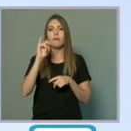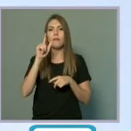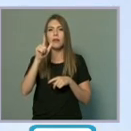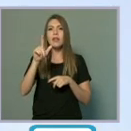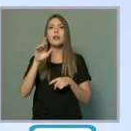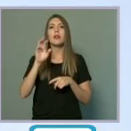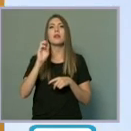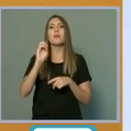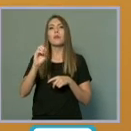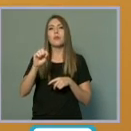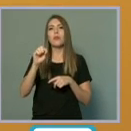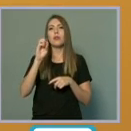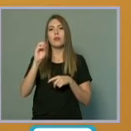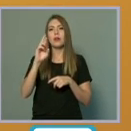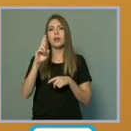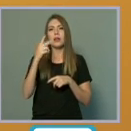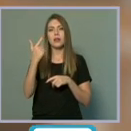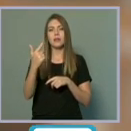www.ecofilmfestival.org.